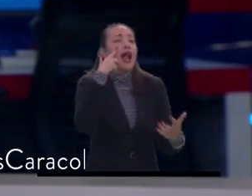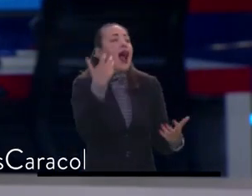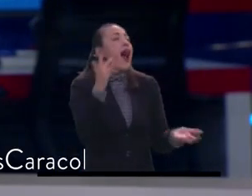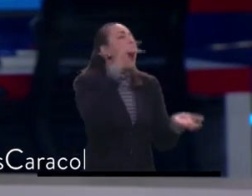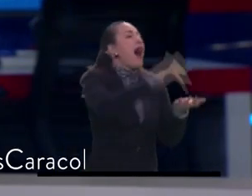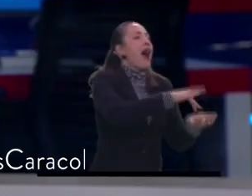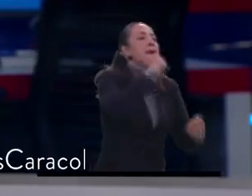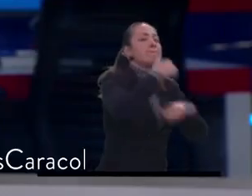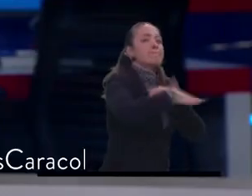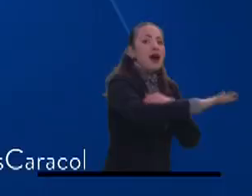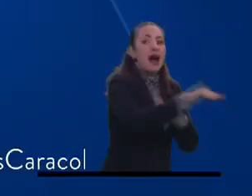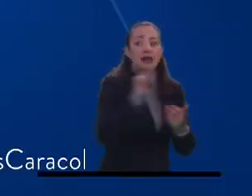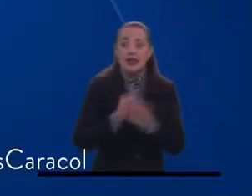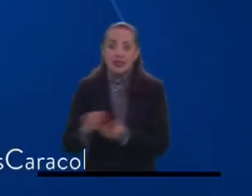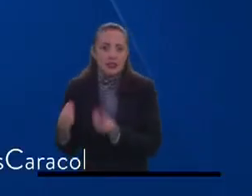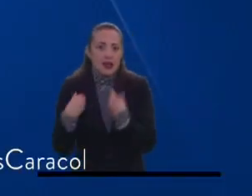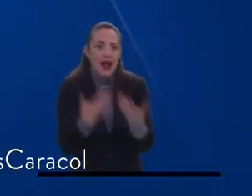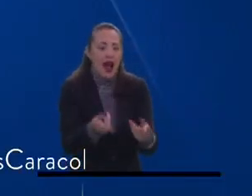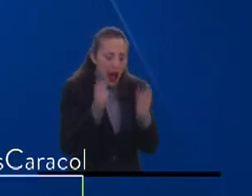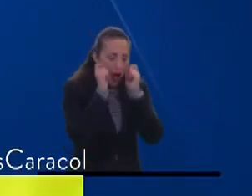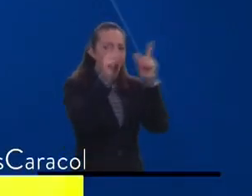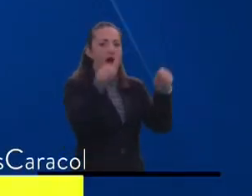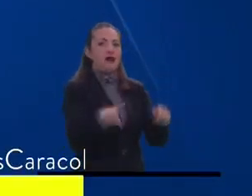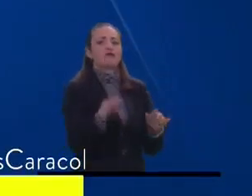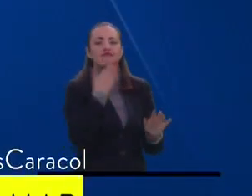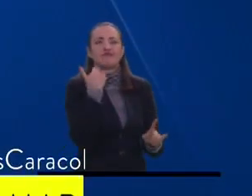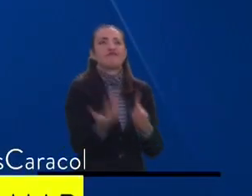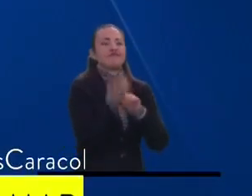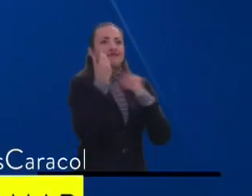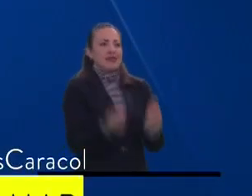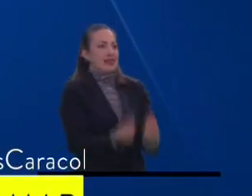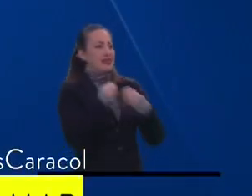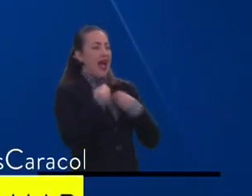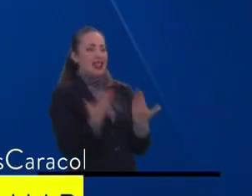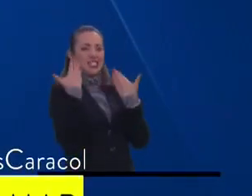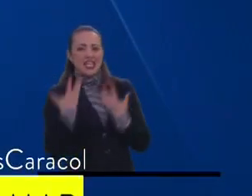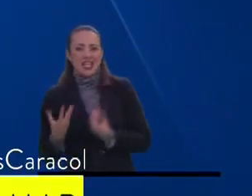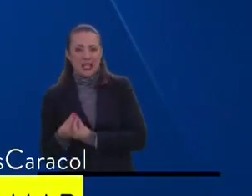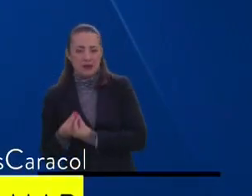recompensa. Poderle cumplir el sueño a él de